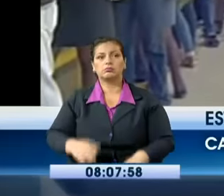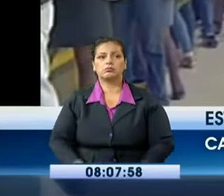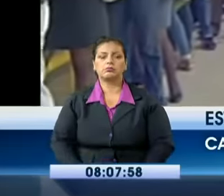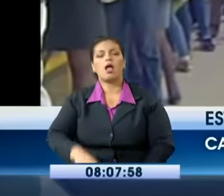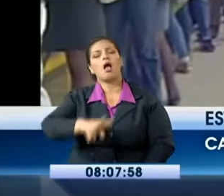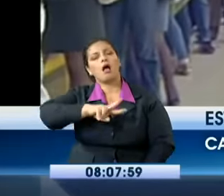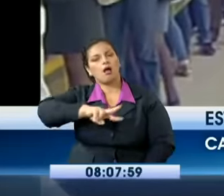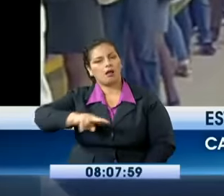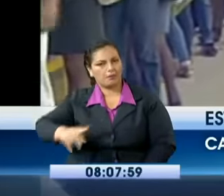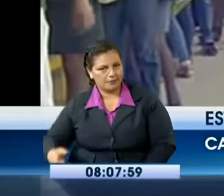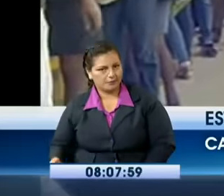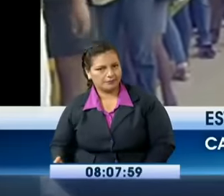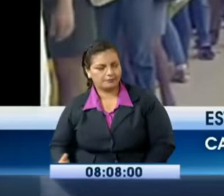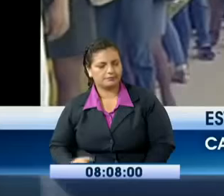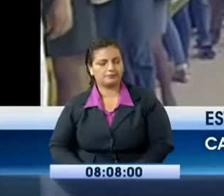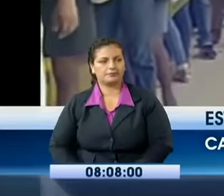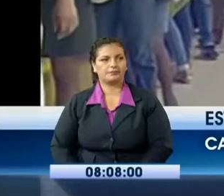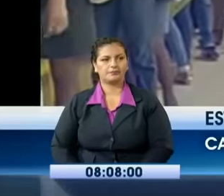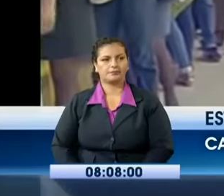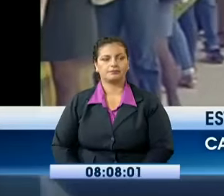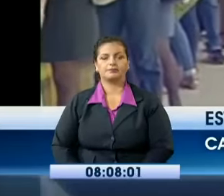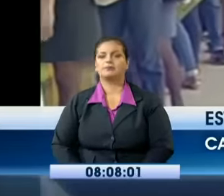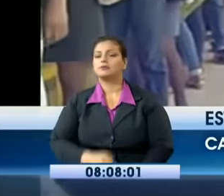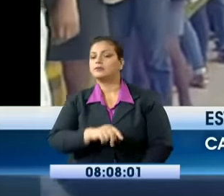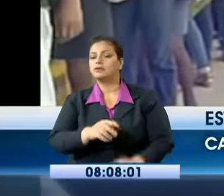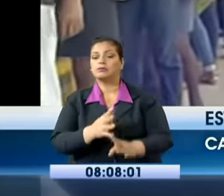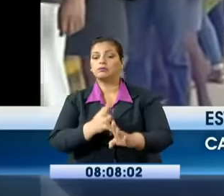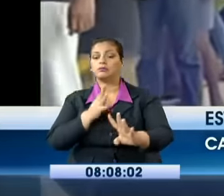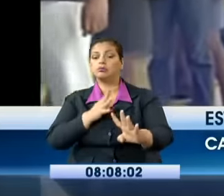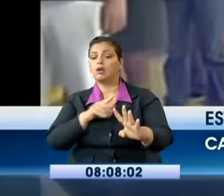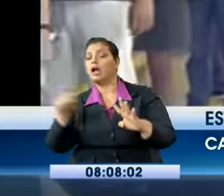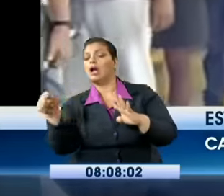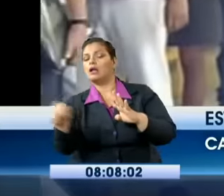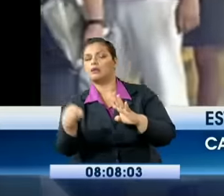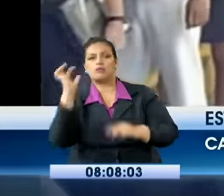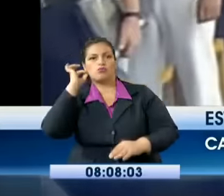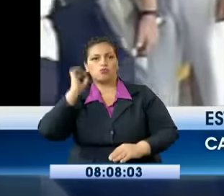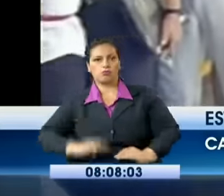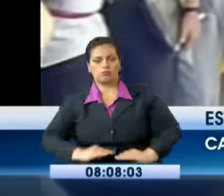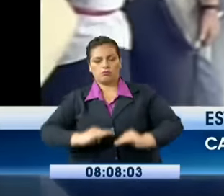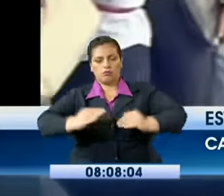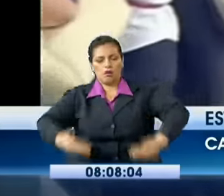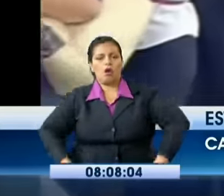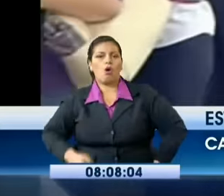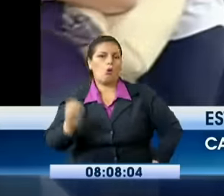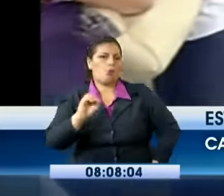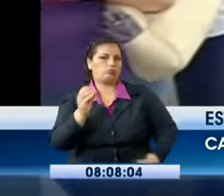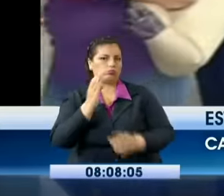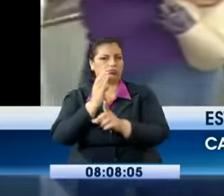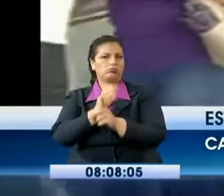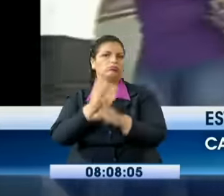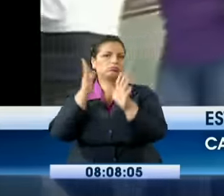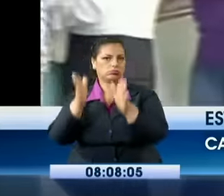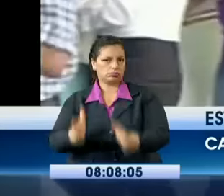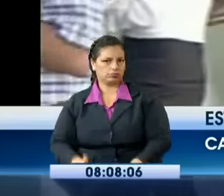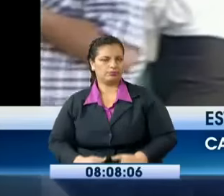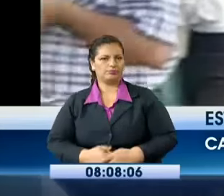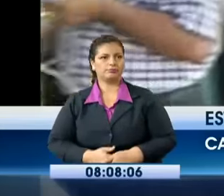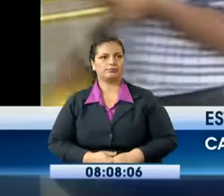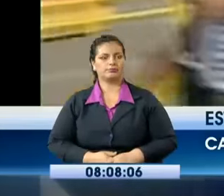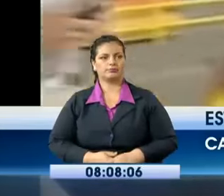personas que se las deja aquí adelante es cuando son discapacitados, tercera edad o mujeres embarazadas. Perfecto. Muchísimas gracias. Opinión de una usuaria. Otro usuario, señor,